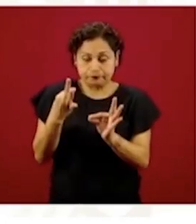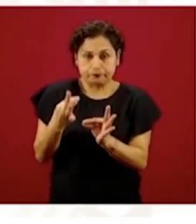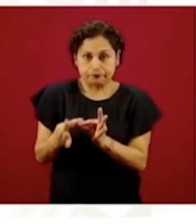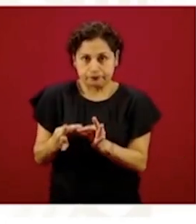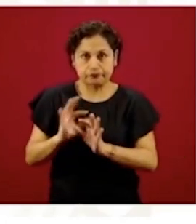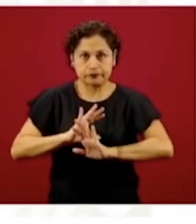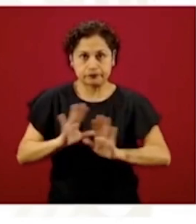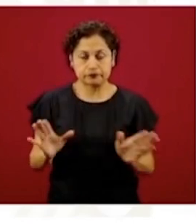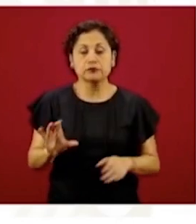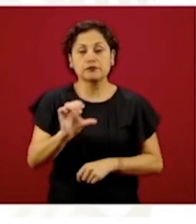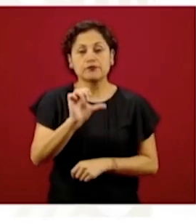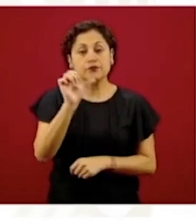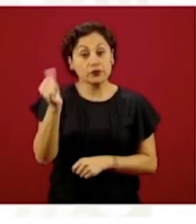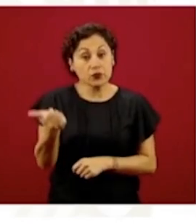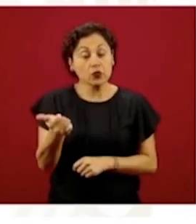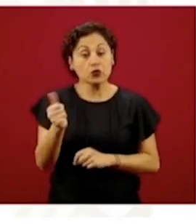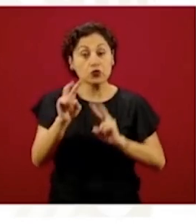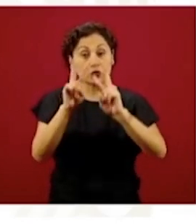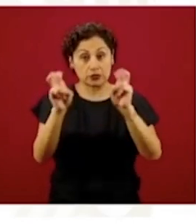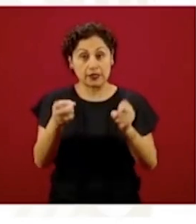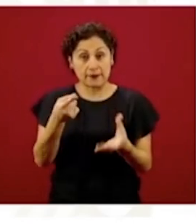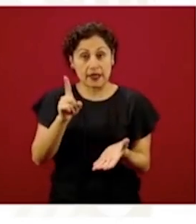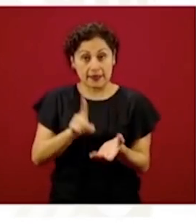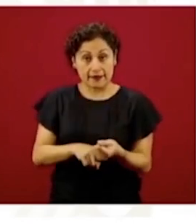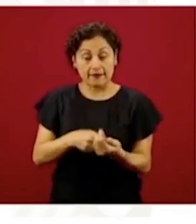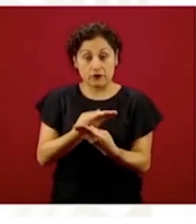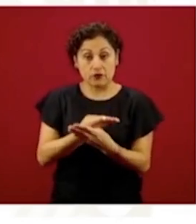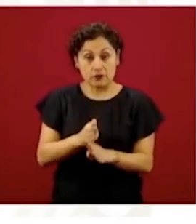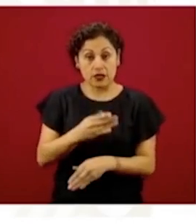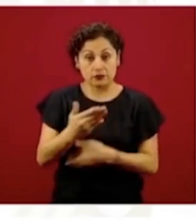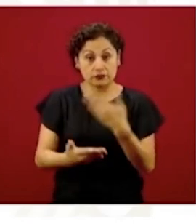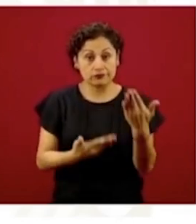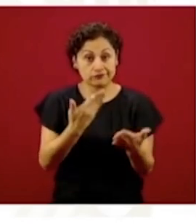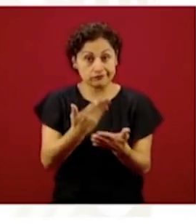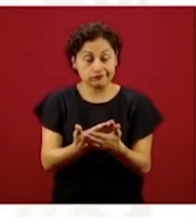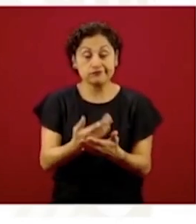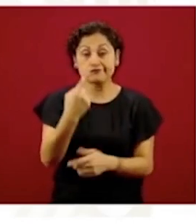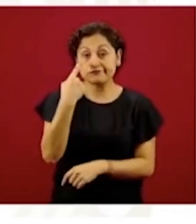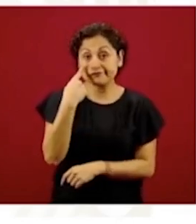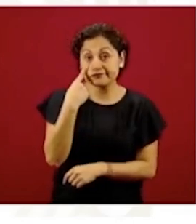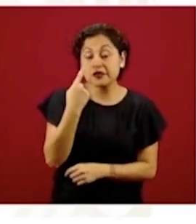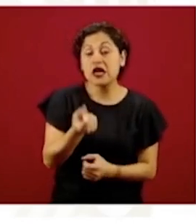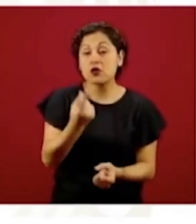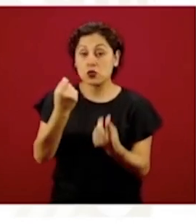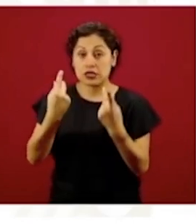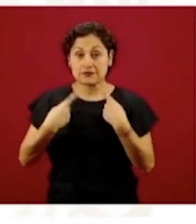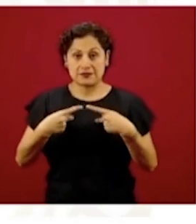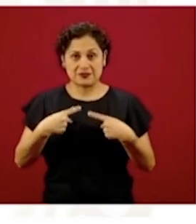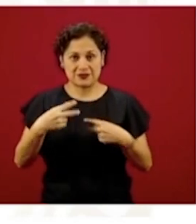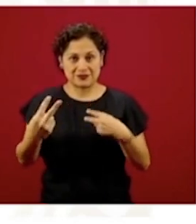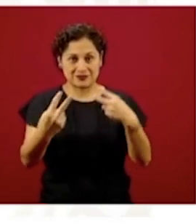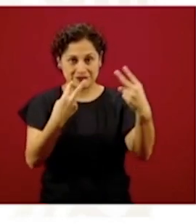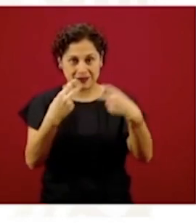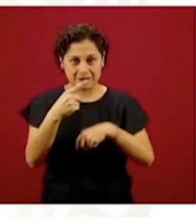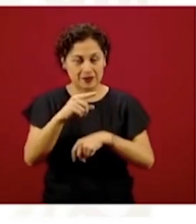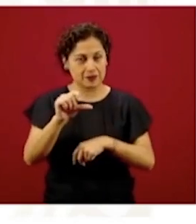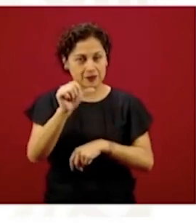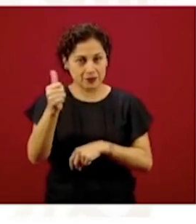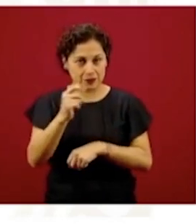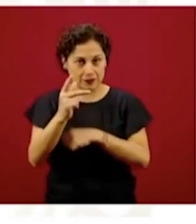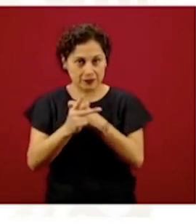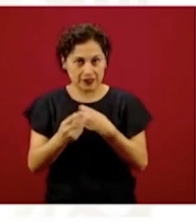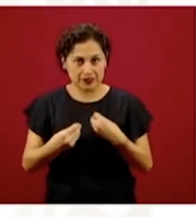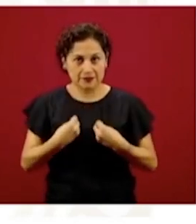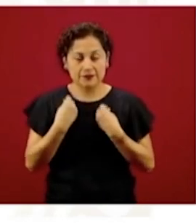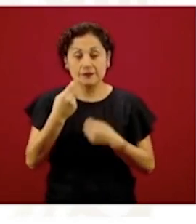Y tenemos otro tema muy interesante para los paisanos que nos están viendo. El año pasado estuvimos nosotros teniendo en